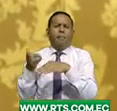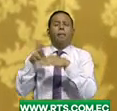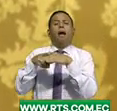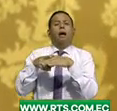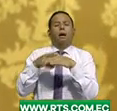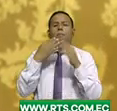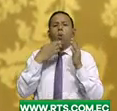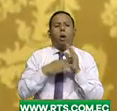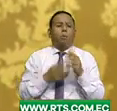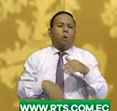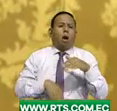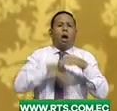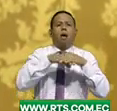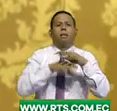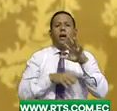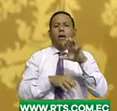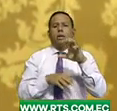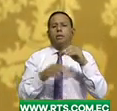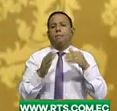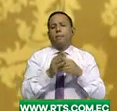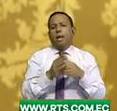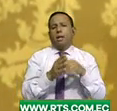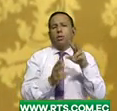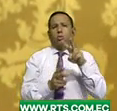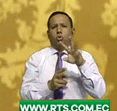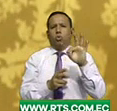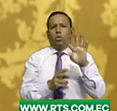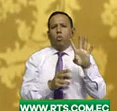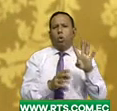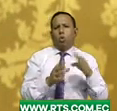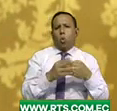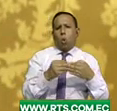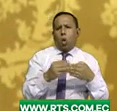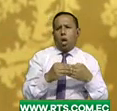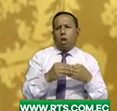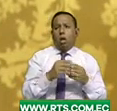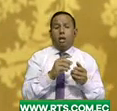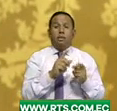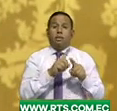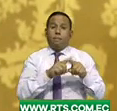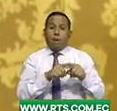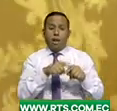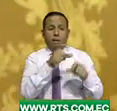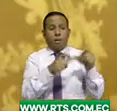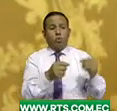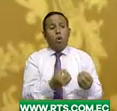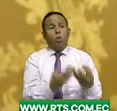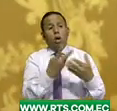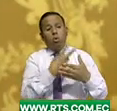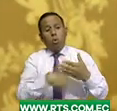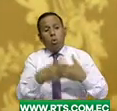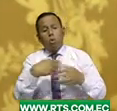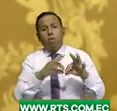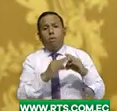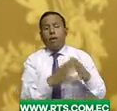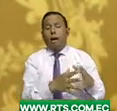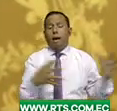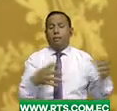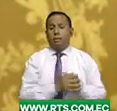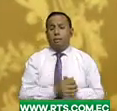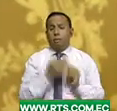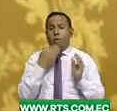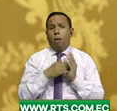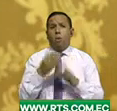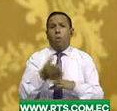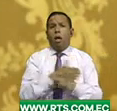hasta 15.294 dólares en función de las cargas familiares. La máxima rebaja que tenía un